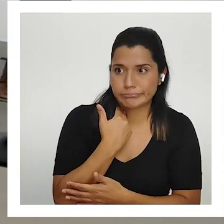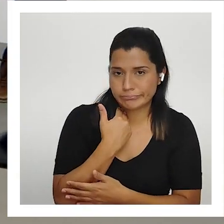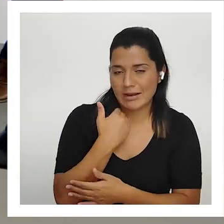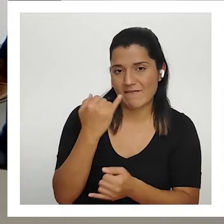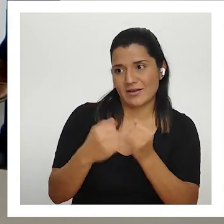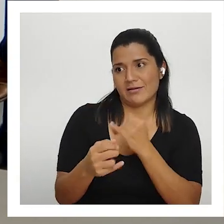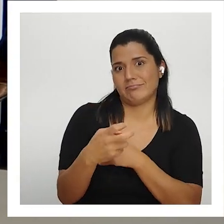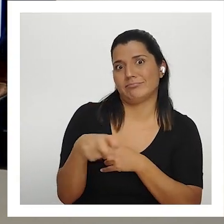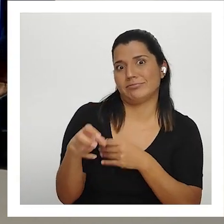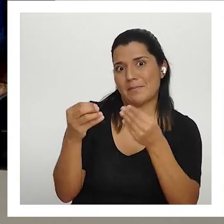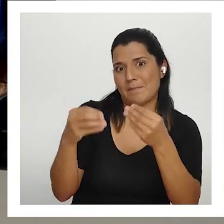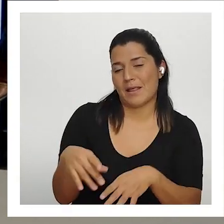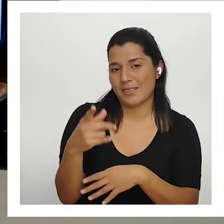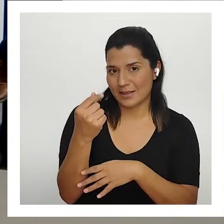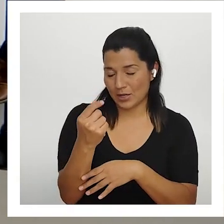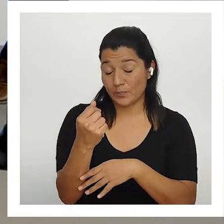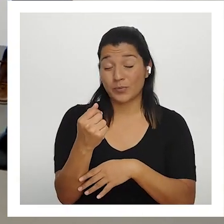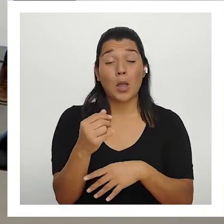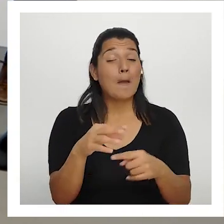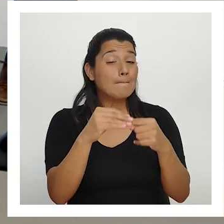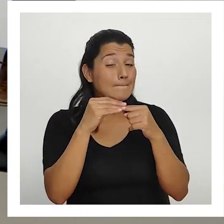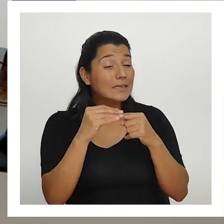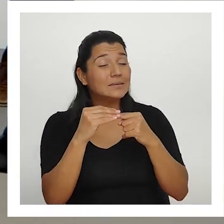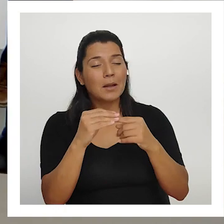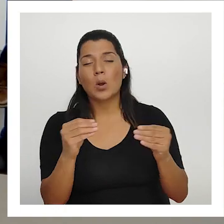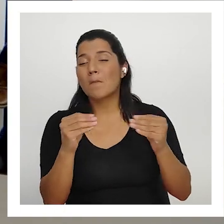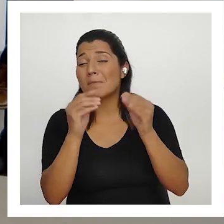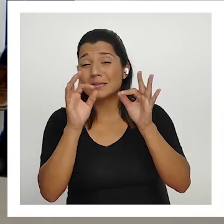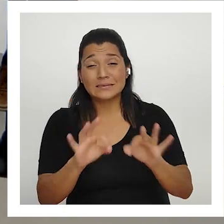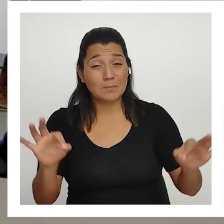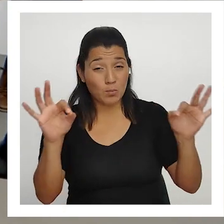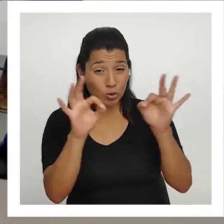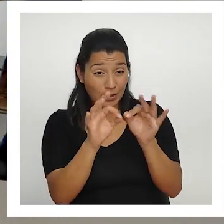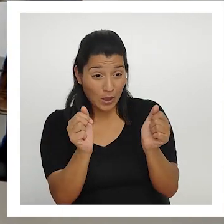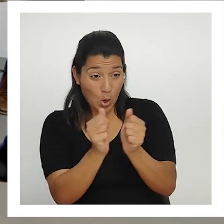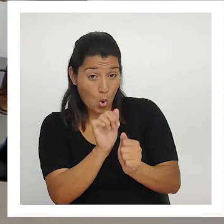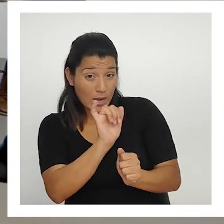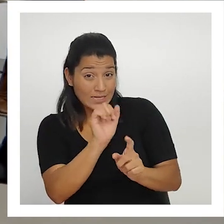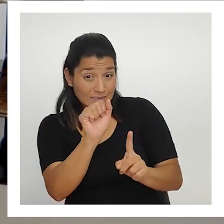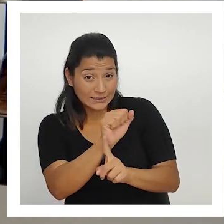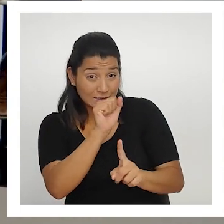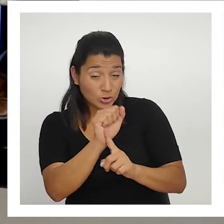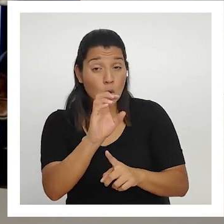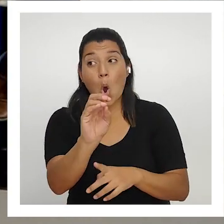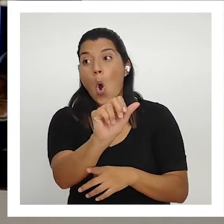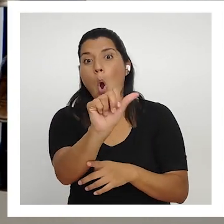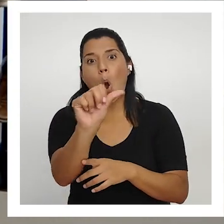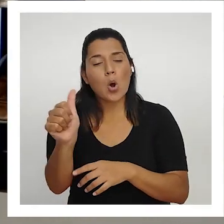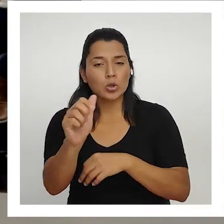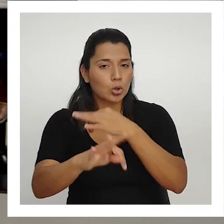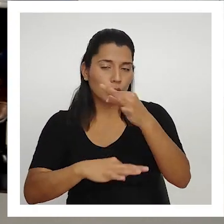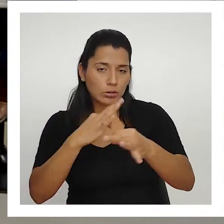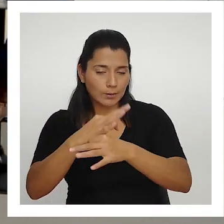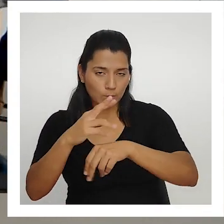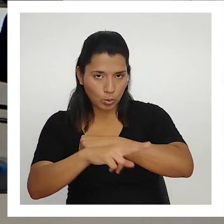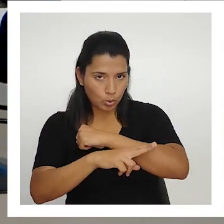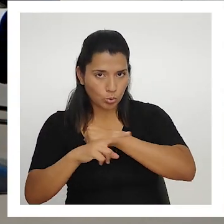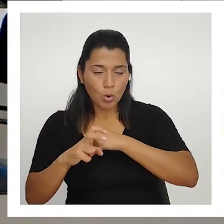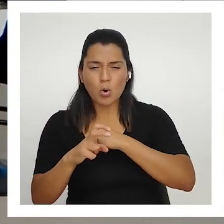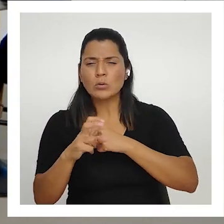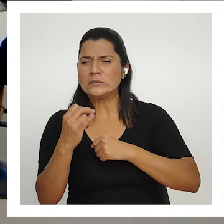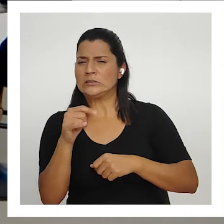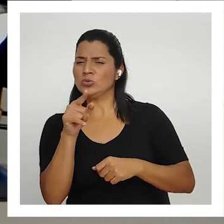no calificado, porque sabemos de que muchas de las personas que se movilizan a Estados Unidos es mano de obra que se va a utilizar para trabajos no técnicos, entonces podría ser ese